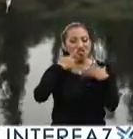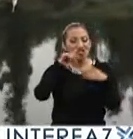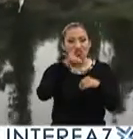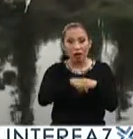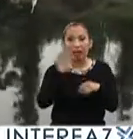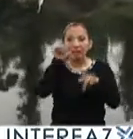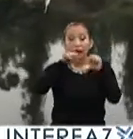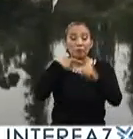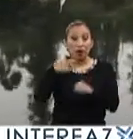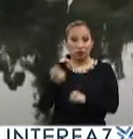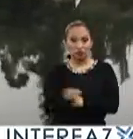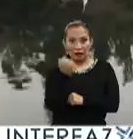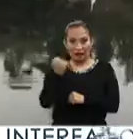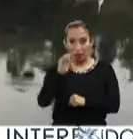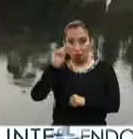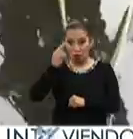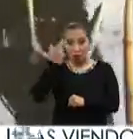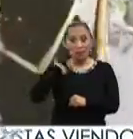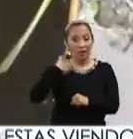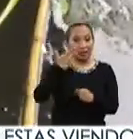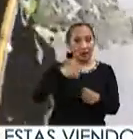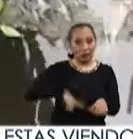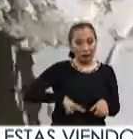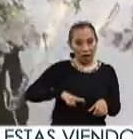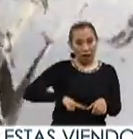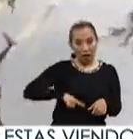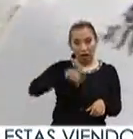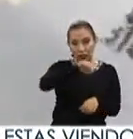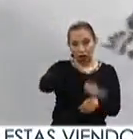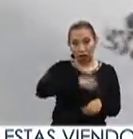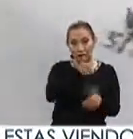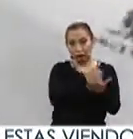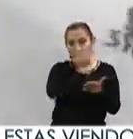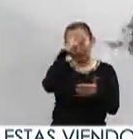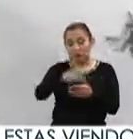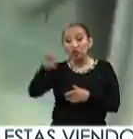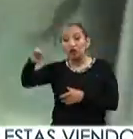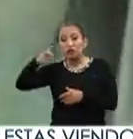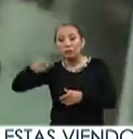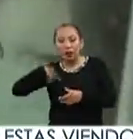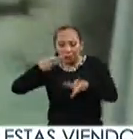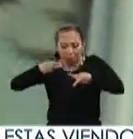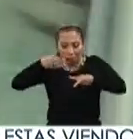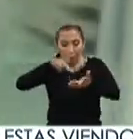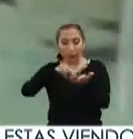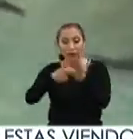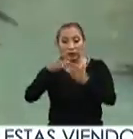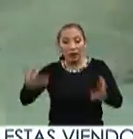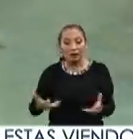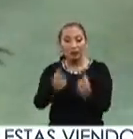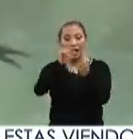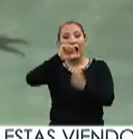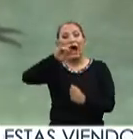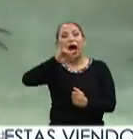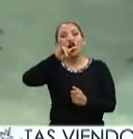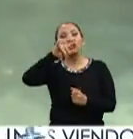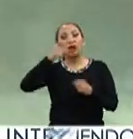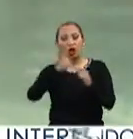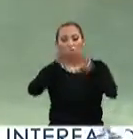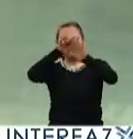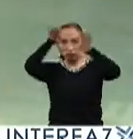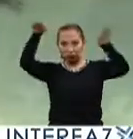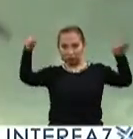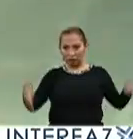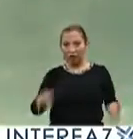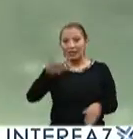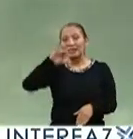Por fortuna, la UNAM y el gobierno capitalino, también la delegación Xochimilco, emprendieron un proyecto para rescatar al ajolote a través de chinampas